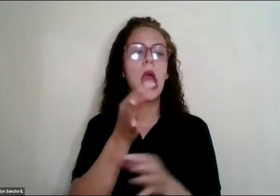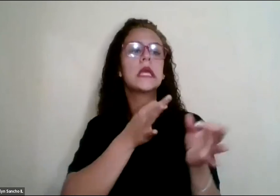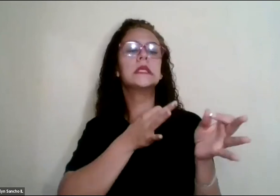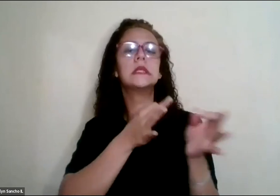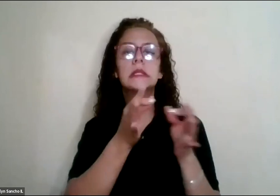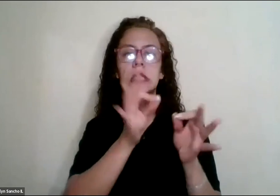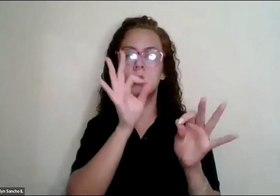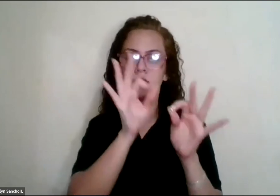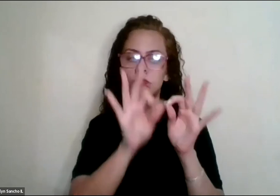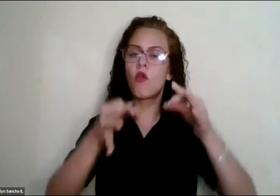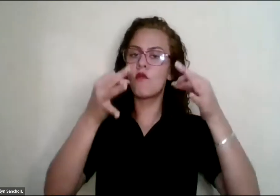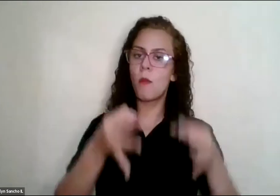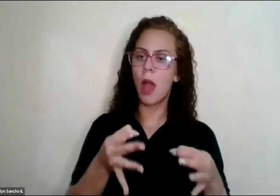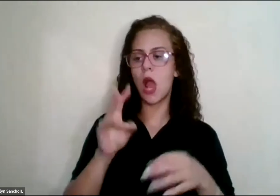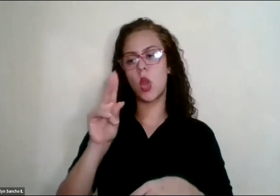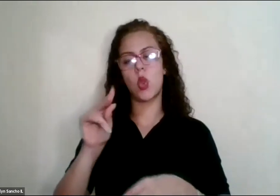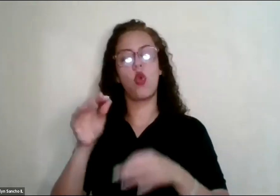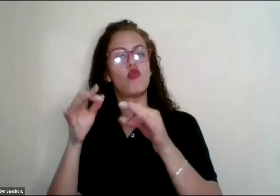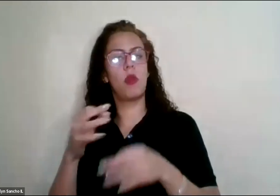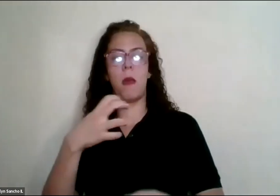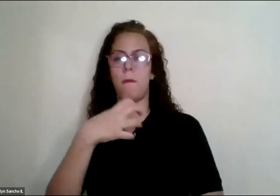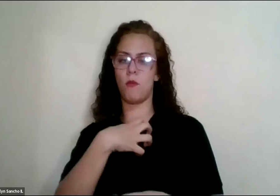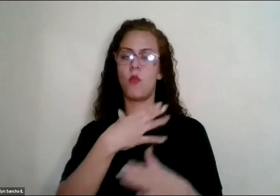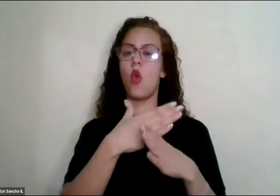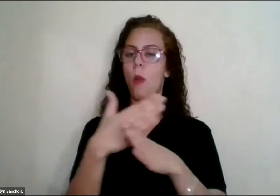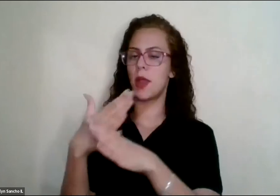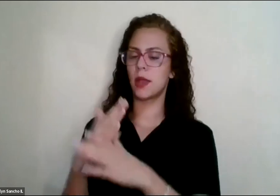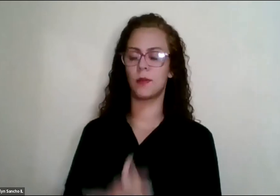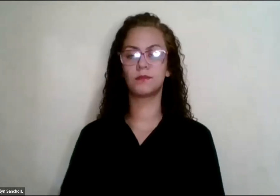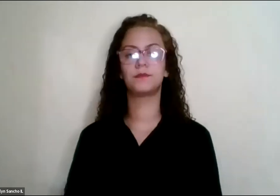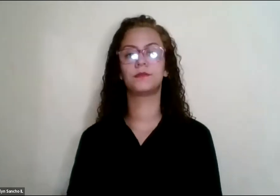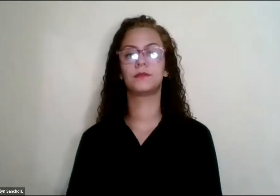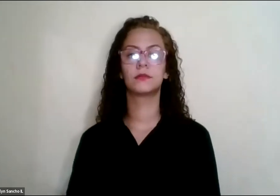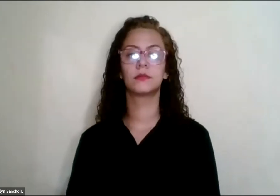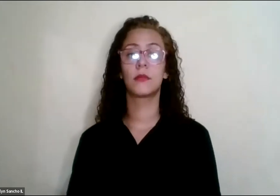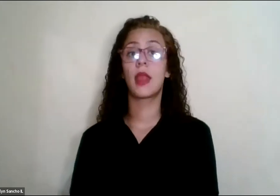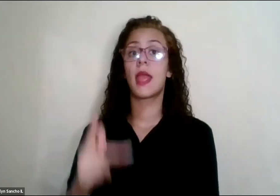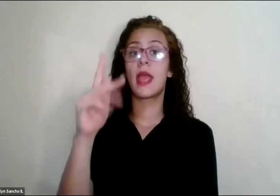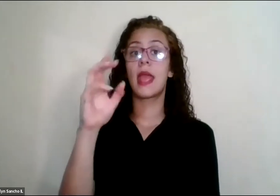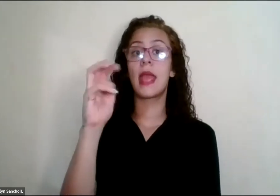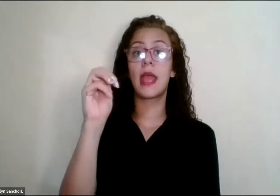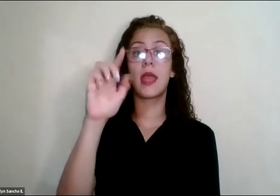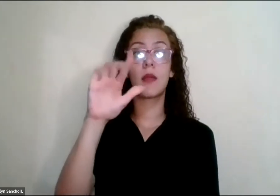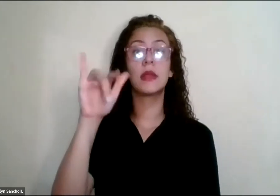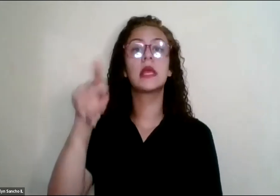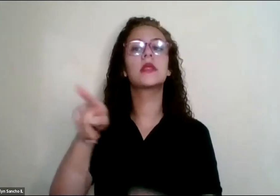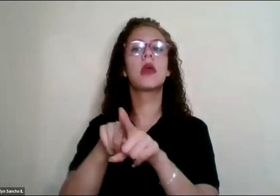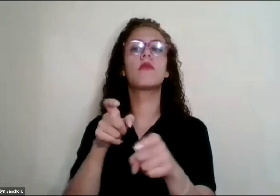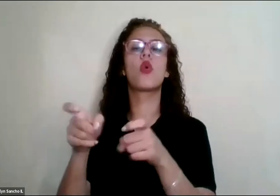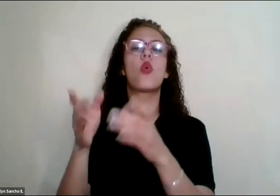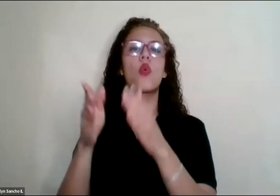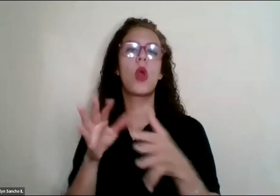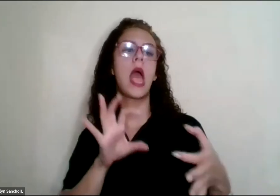explícito, formal e informal, propio y compartido. Kemly también es coordinadora de la Alianza